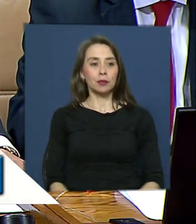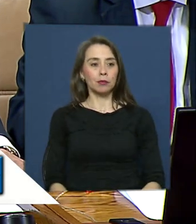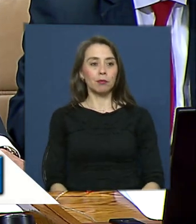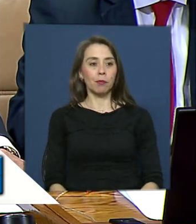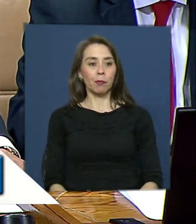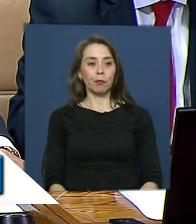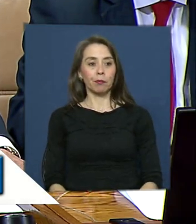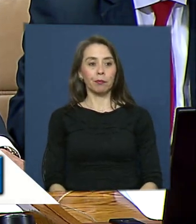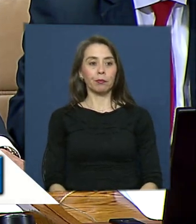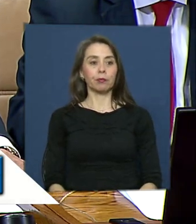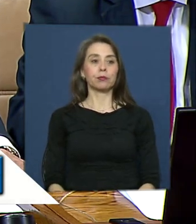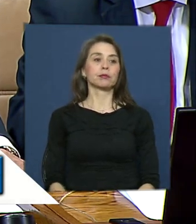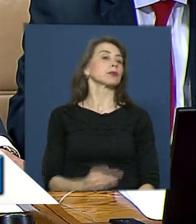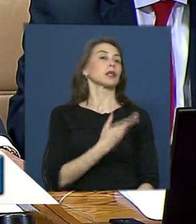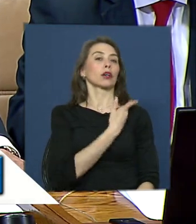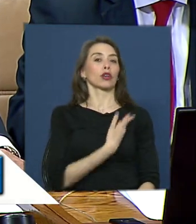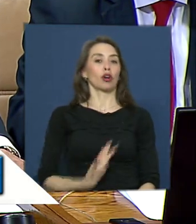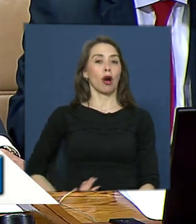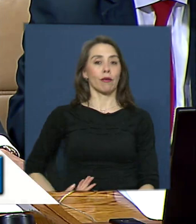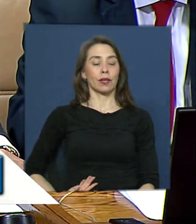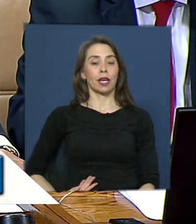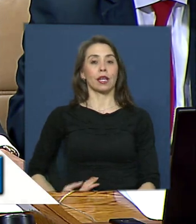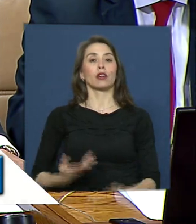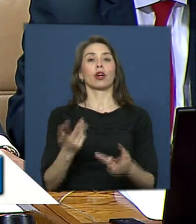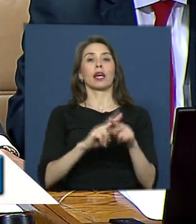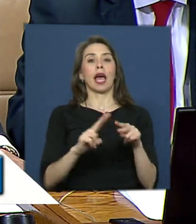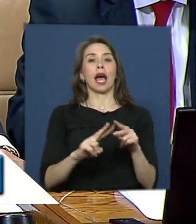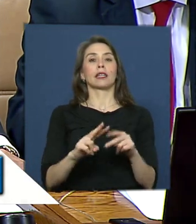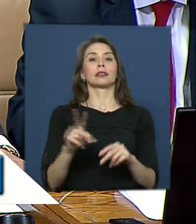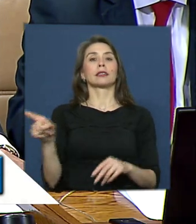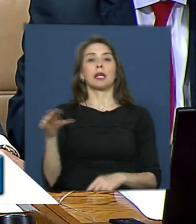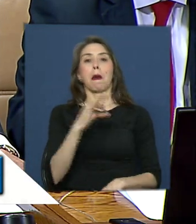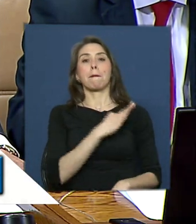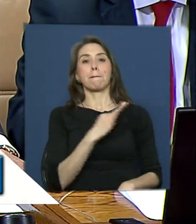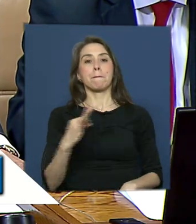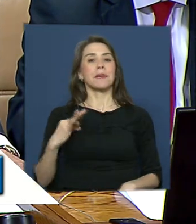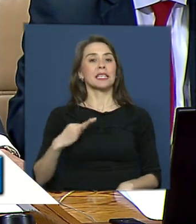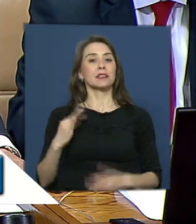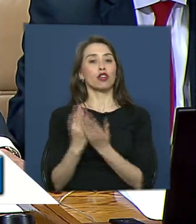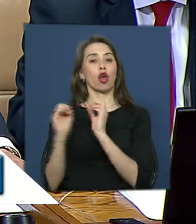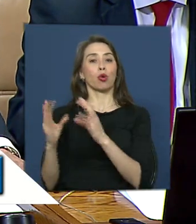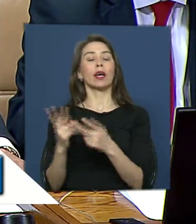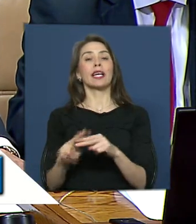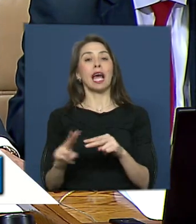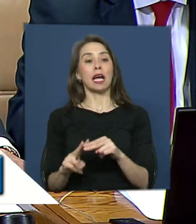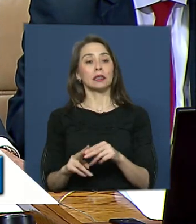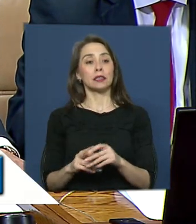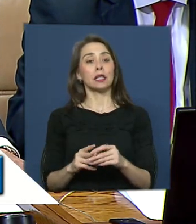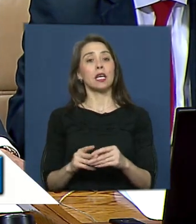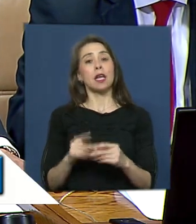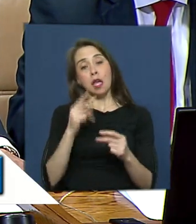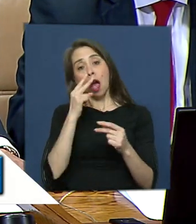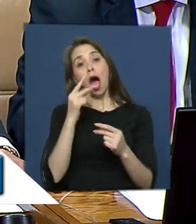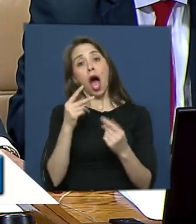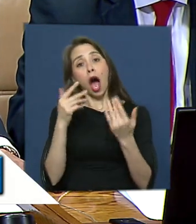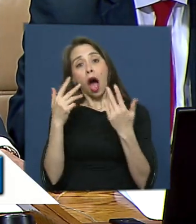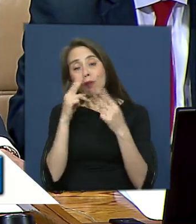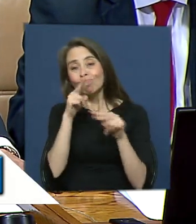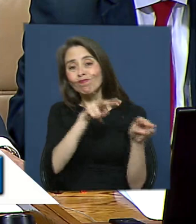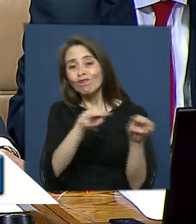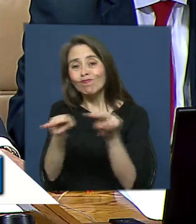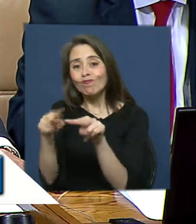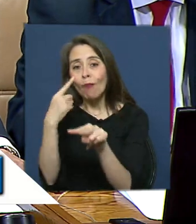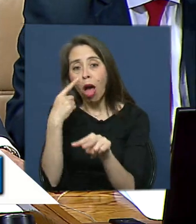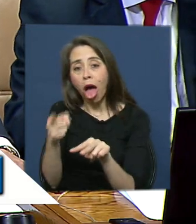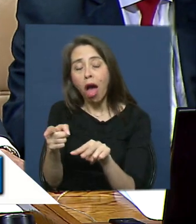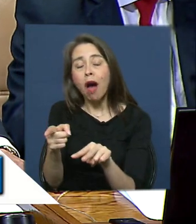Lo que hace el gobierno, lo que hace el ministerio, es precisamente asumir eso y tratar